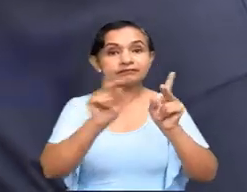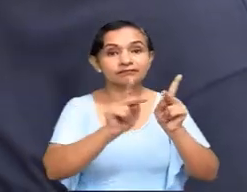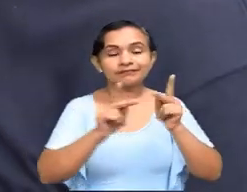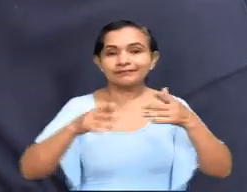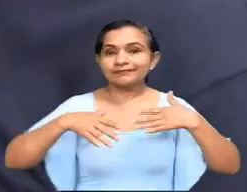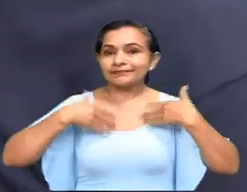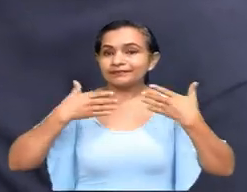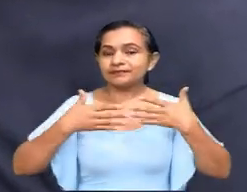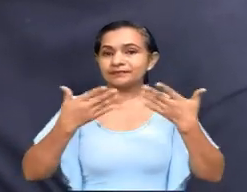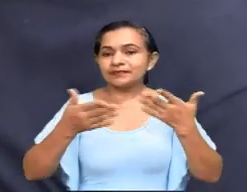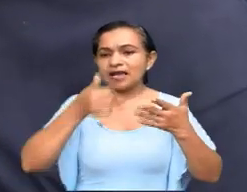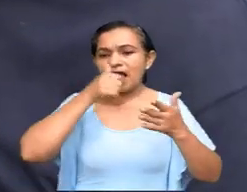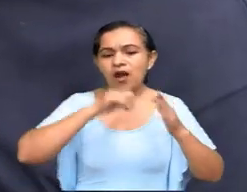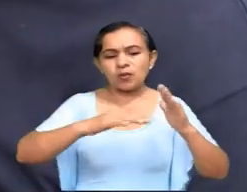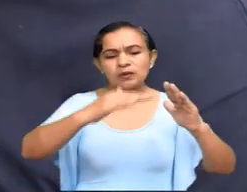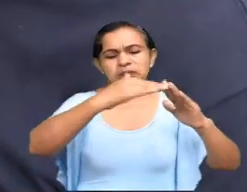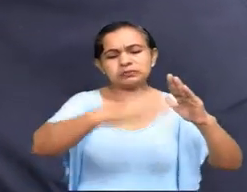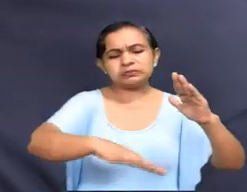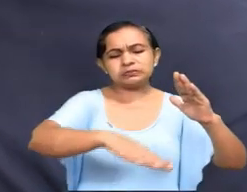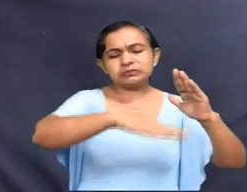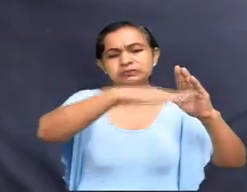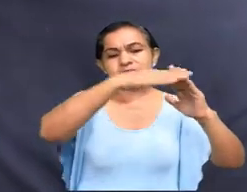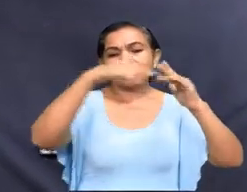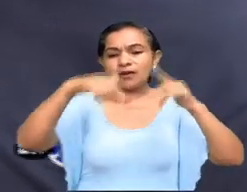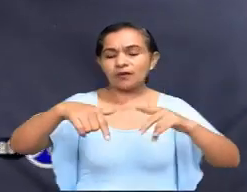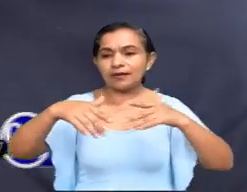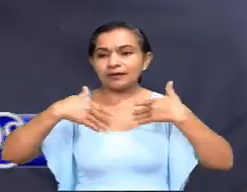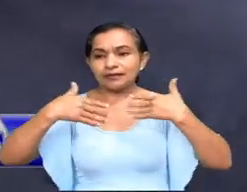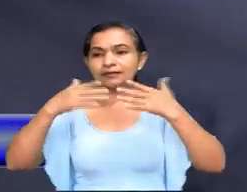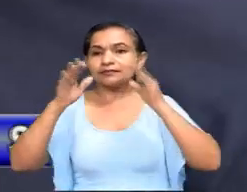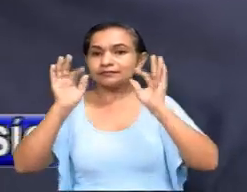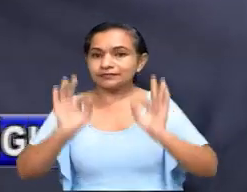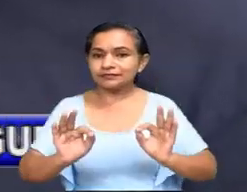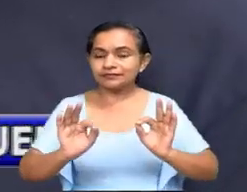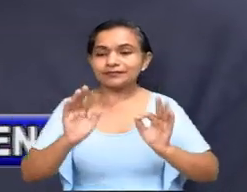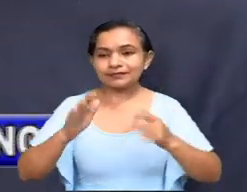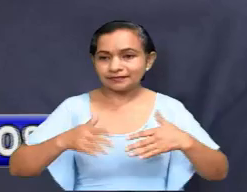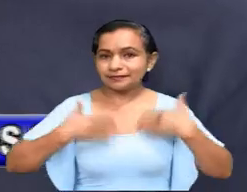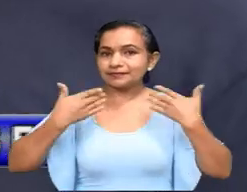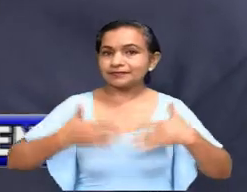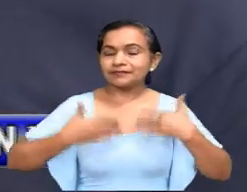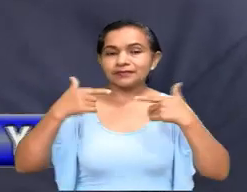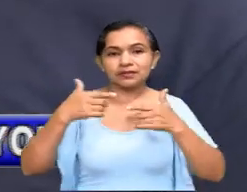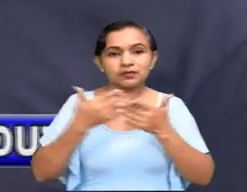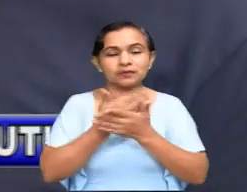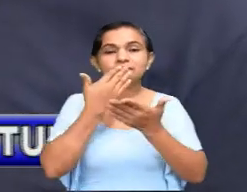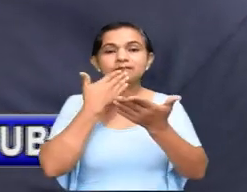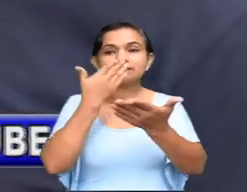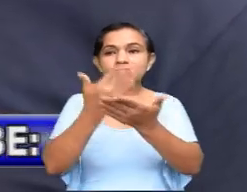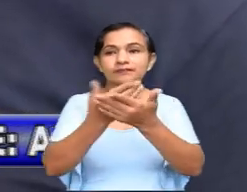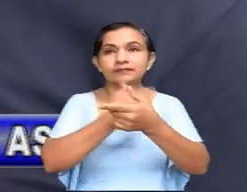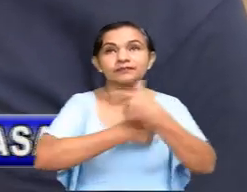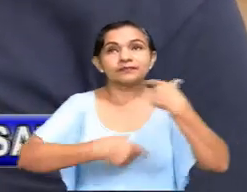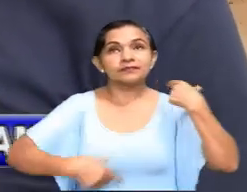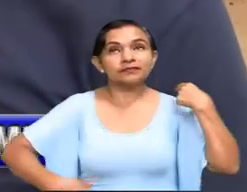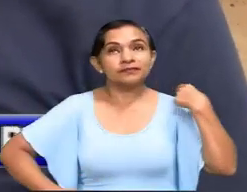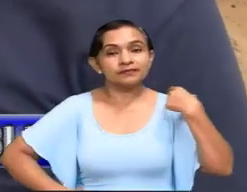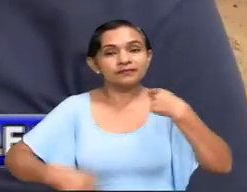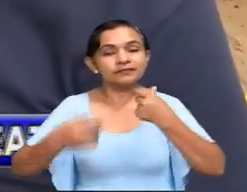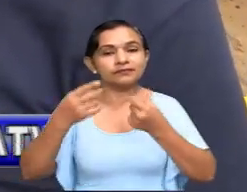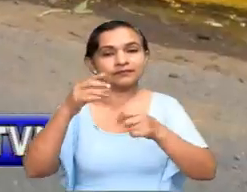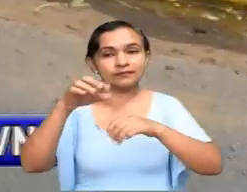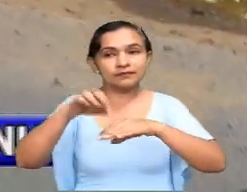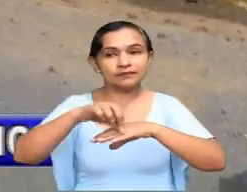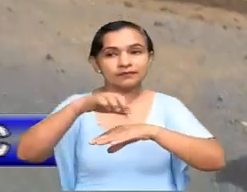llenaba de agua a esa pobre gente, mira. Ahora ya por lo menos ya estamos conformes, ya estamos más alegres, gracias pues al presidente y a la Rosario